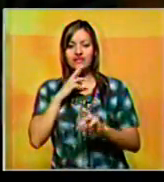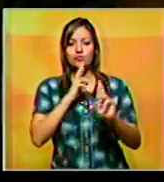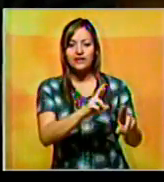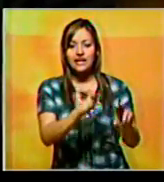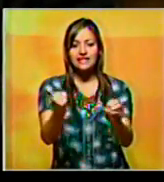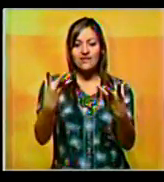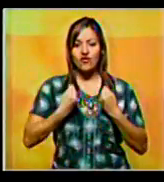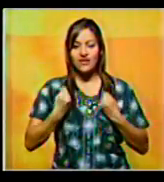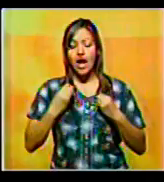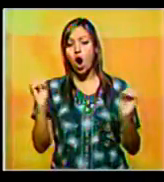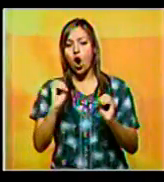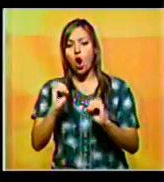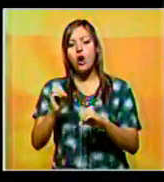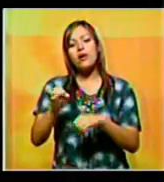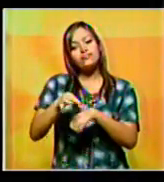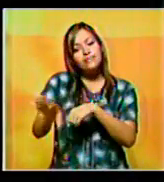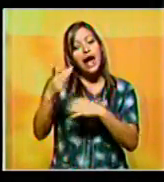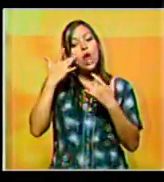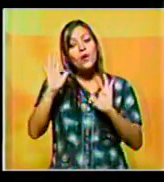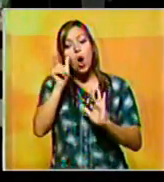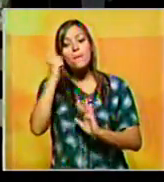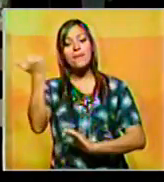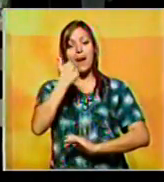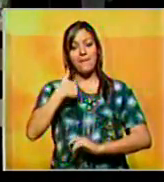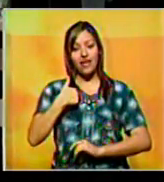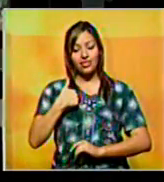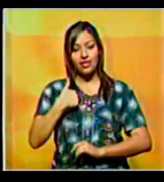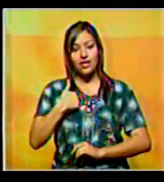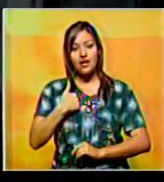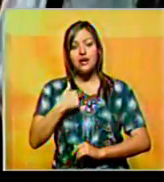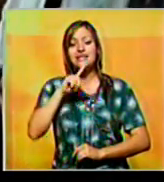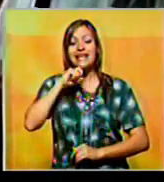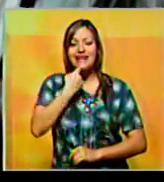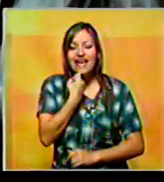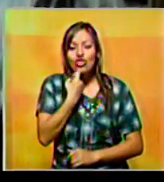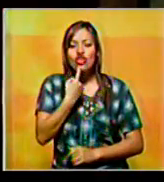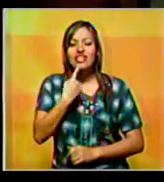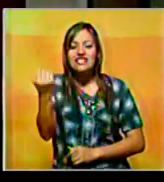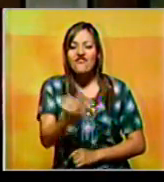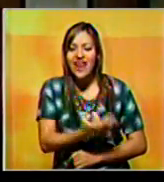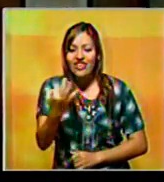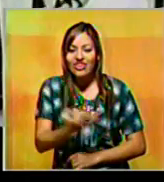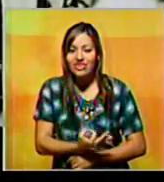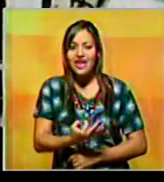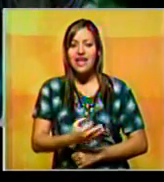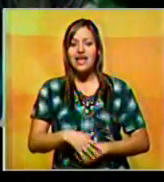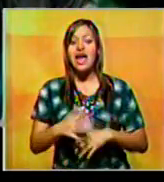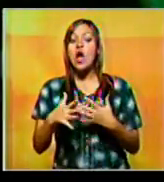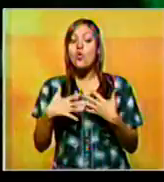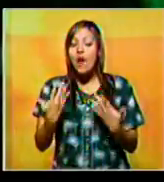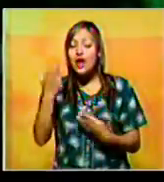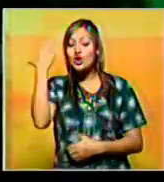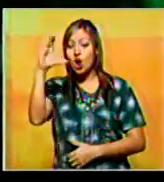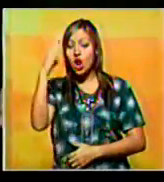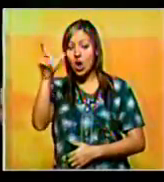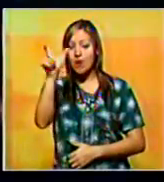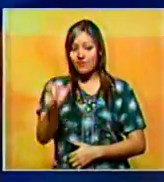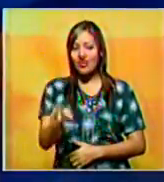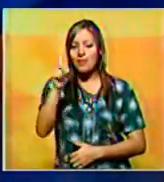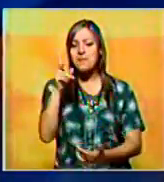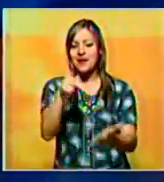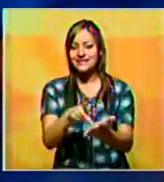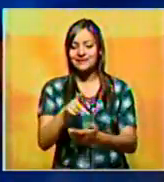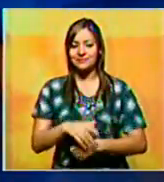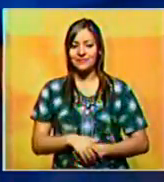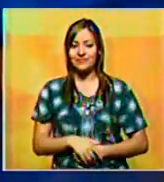su vida o perdonar a su posible asesino. Secretos de Confesión cuenta con un elenco estelar entre los que figuran el colombiano Juan Pablo Raba.